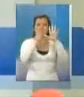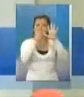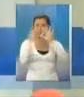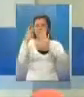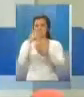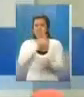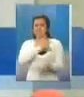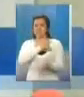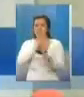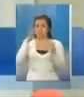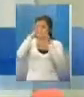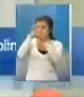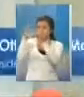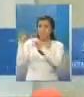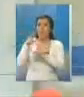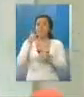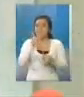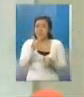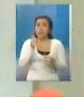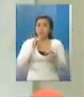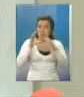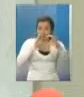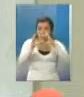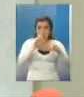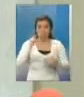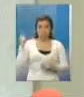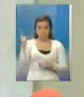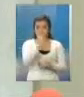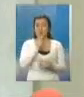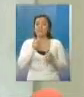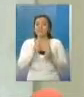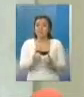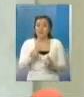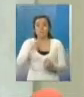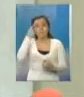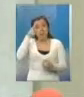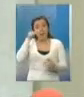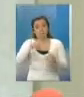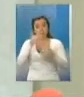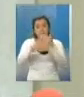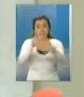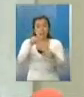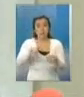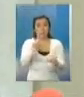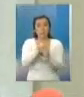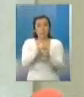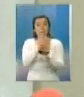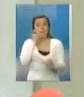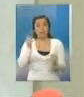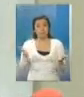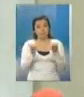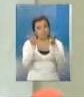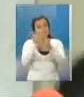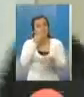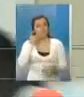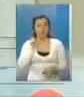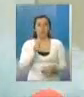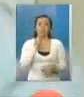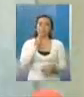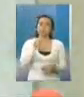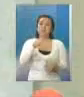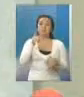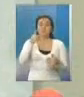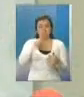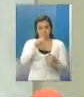y esperaríamos buscar una alianza con las bancadas de Creo, con las bancadas que